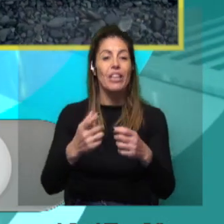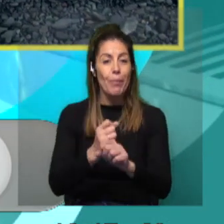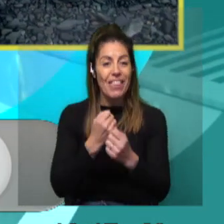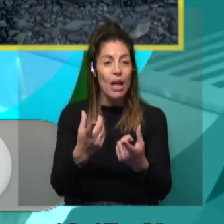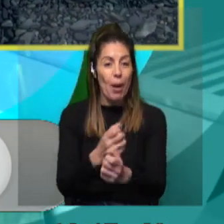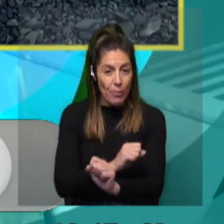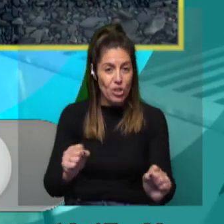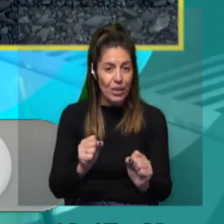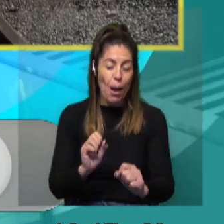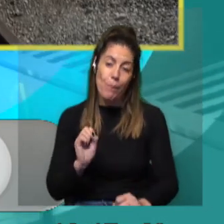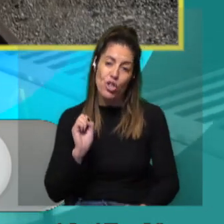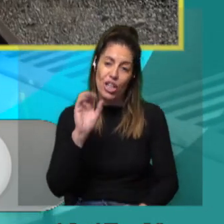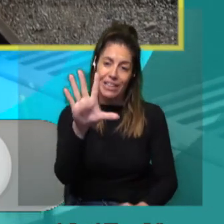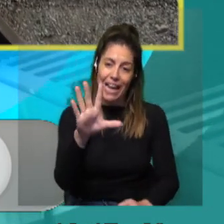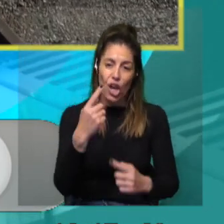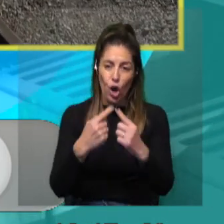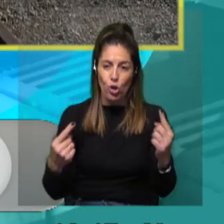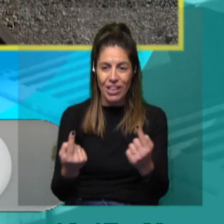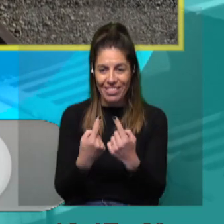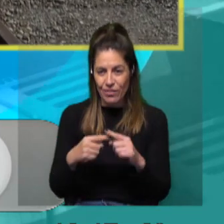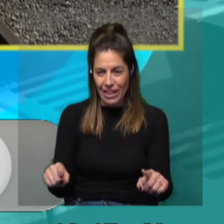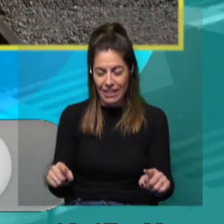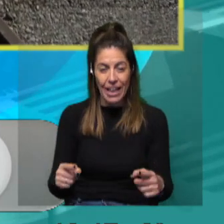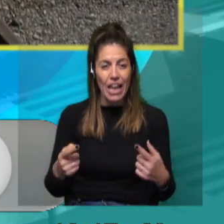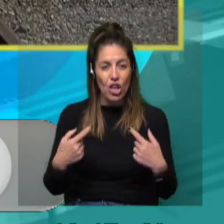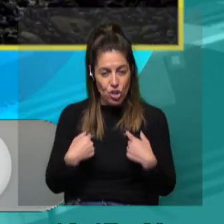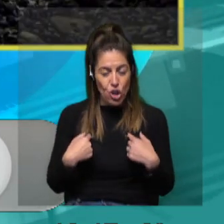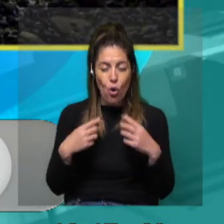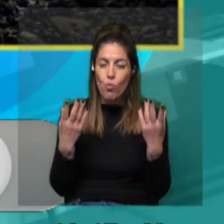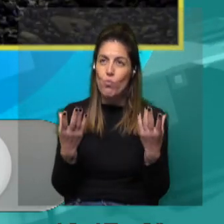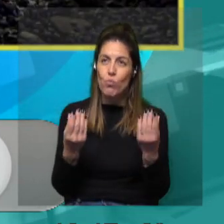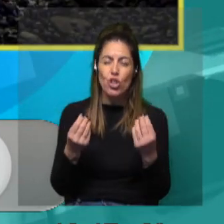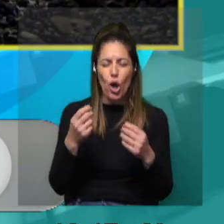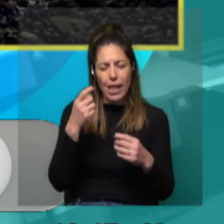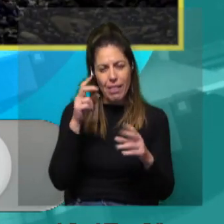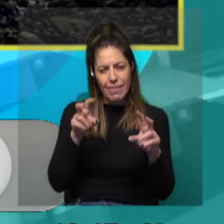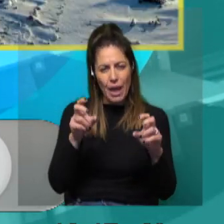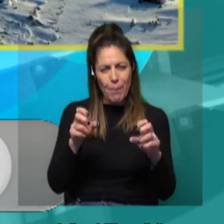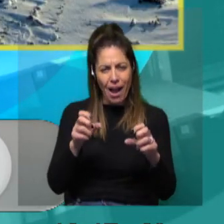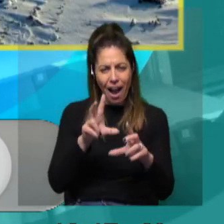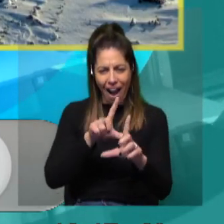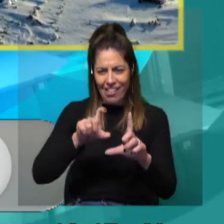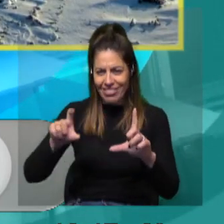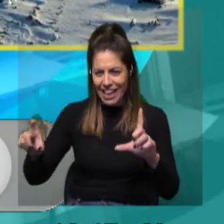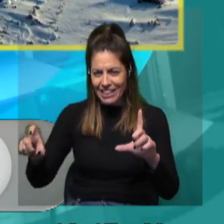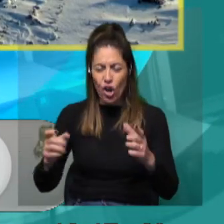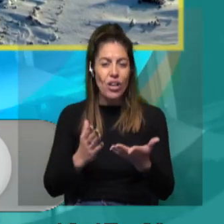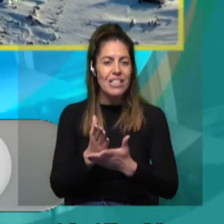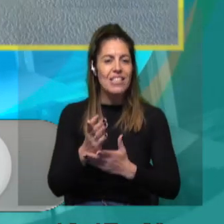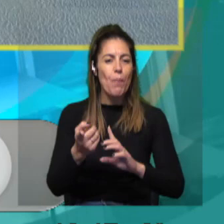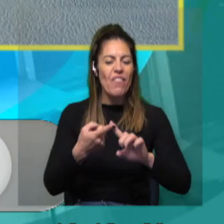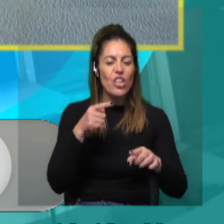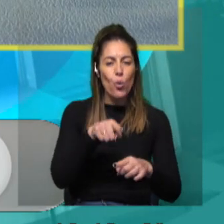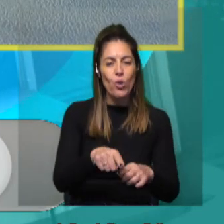posibilidad de proyectar contenidos diferentes. Y yo estaba muy enroscado con el tema antártico, siempre había quedado vinculado con el Instituto Antártico Uruguayo, un